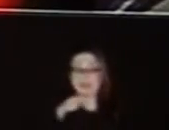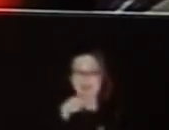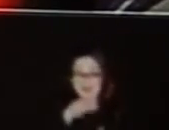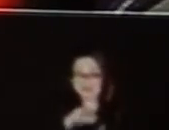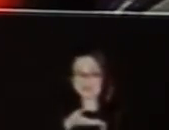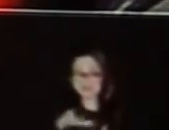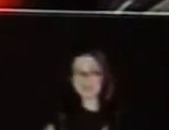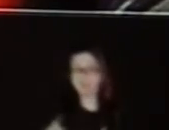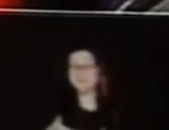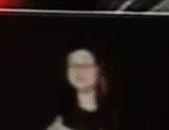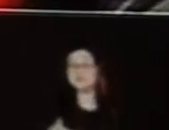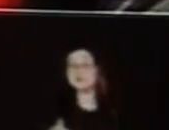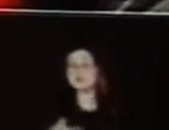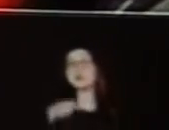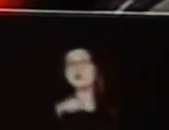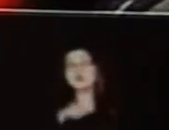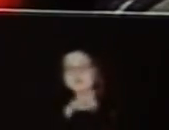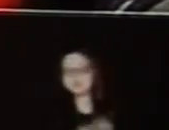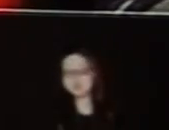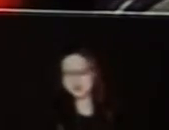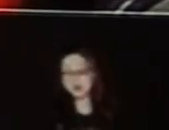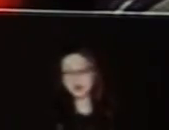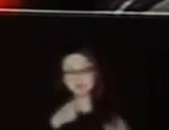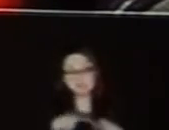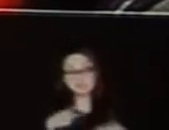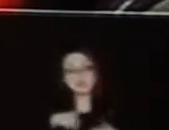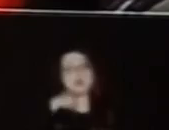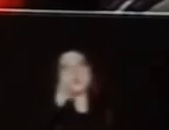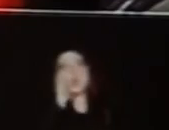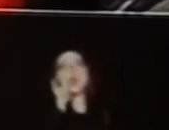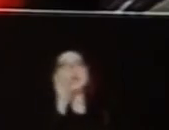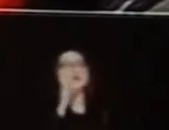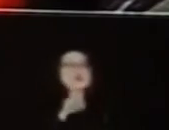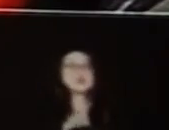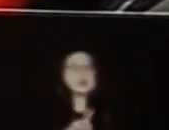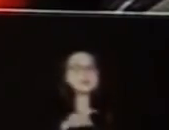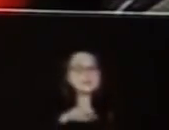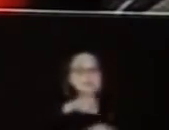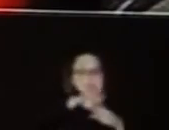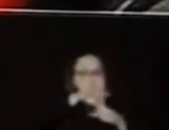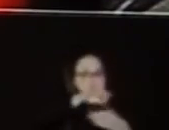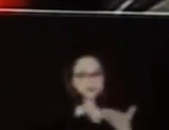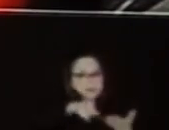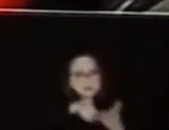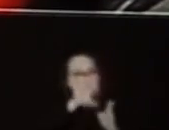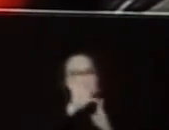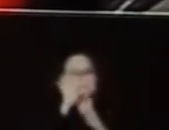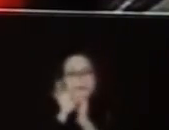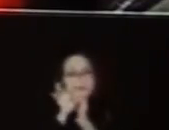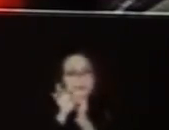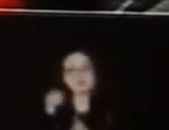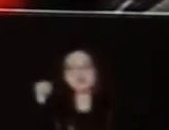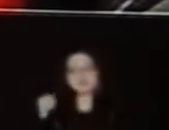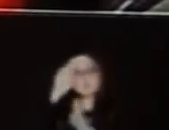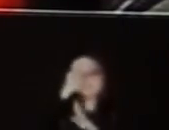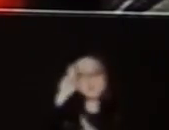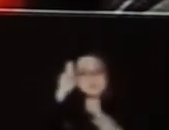respete la voluntad del pueblo. Por eso, muchas